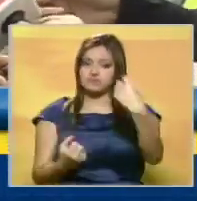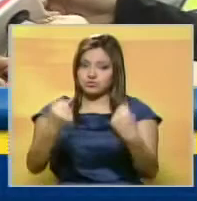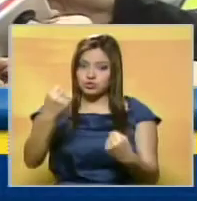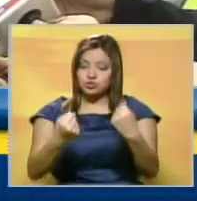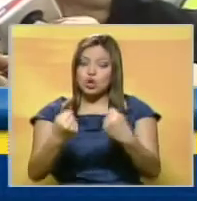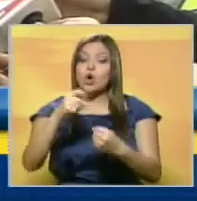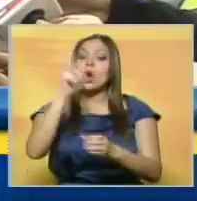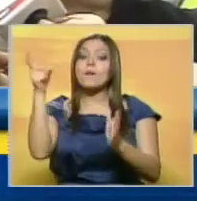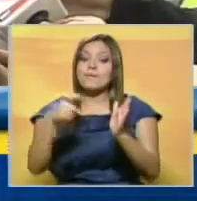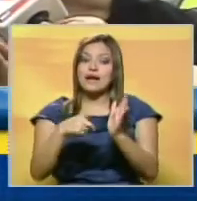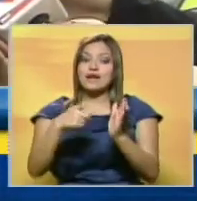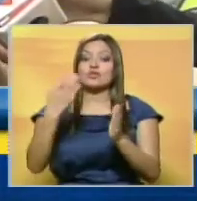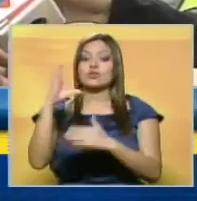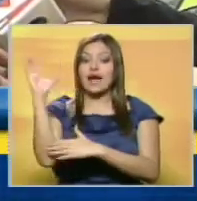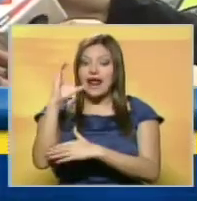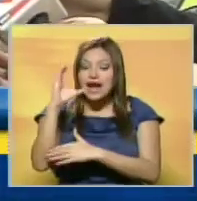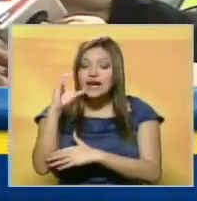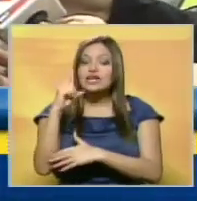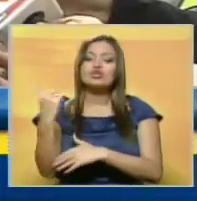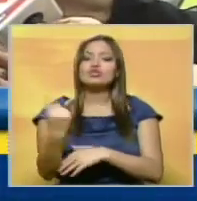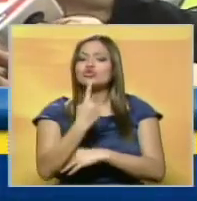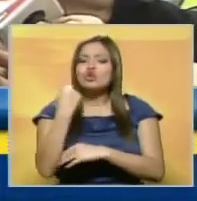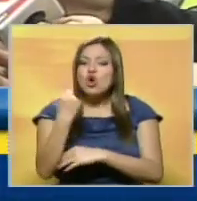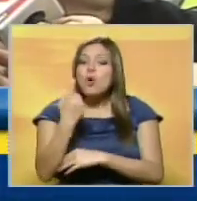la Gran Caracas solamente